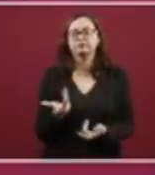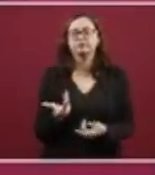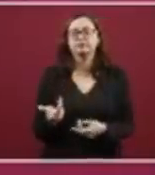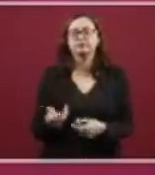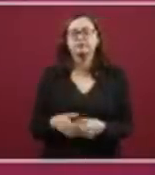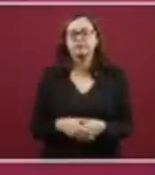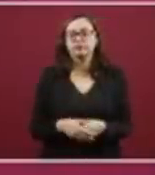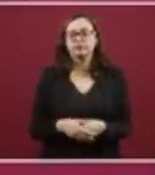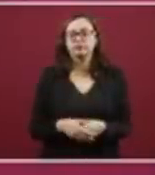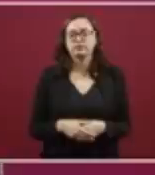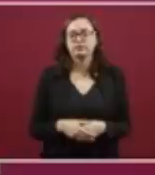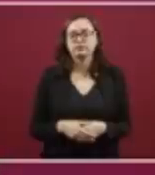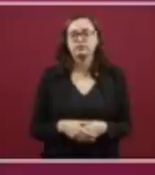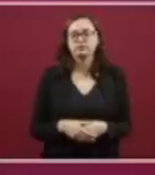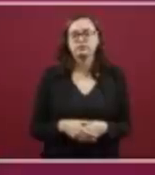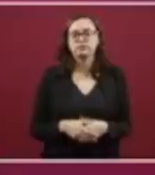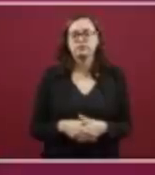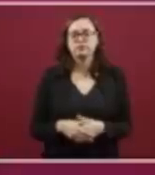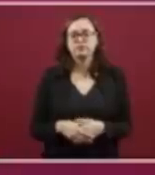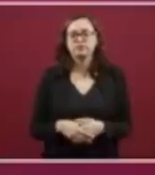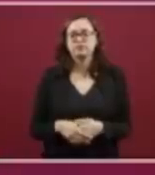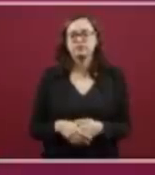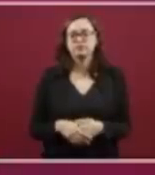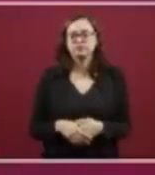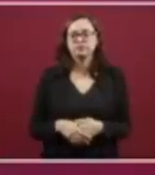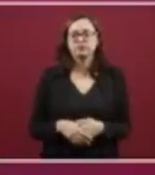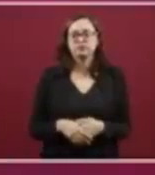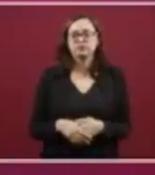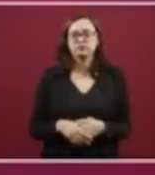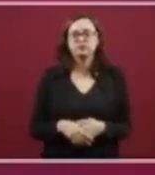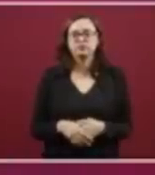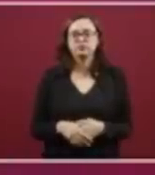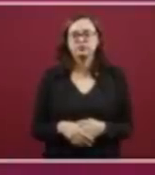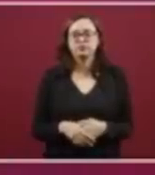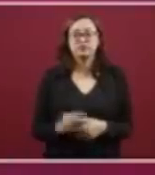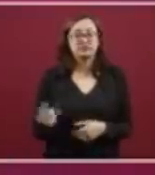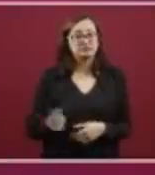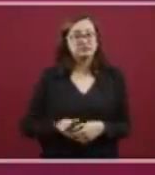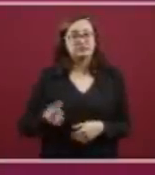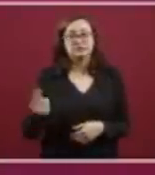y limpiar, si